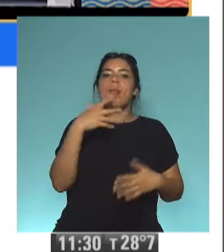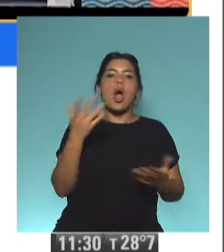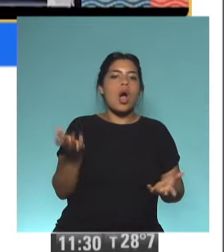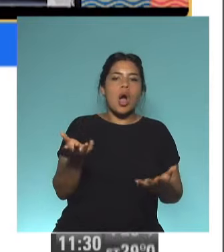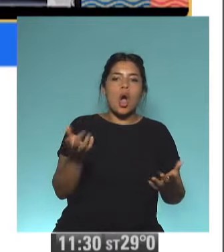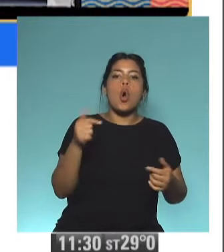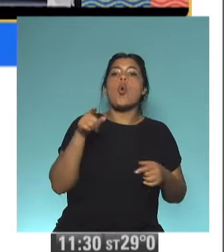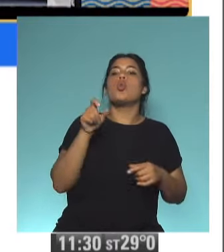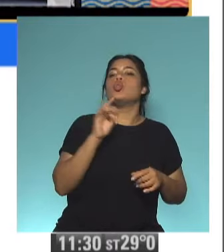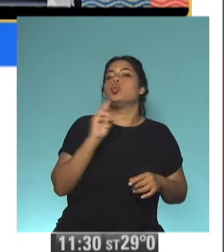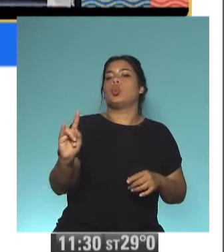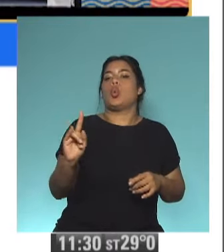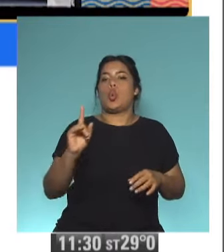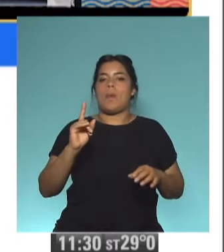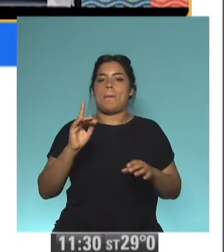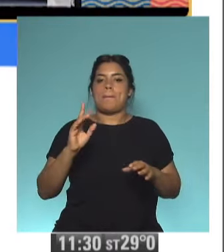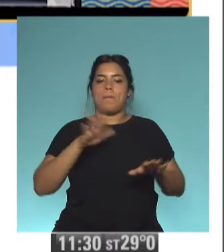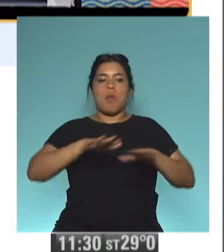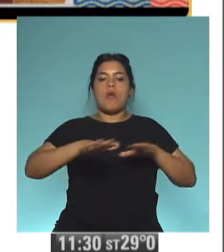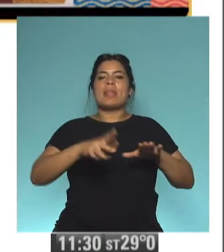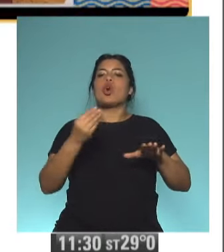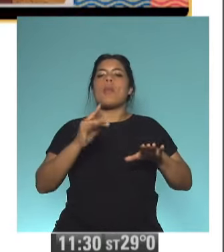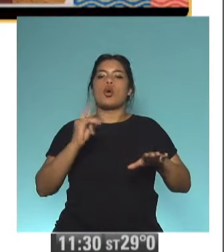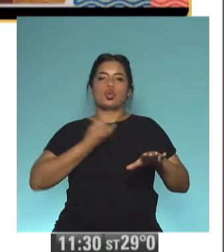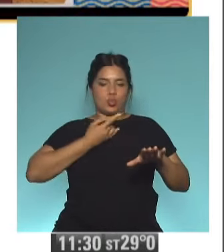Tengo uno, los movés vos, ¿no? Sí. Los movés por medio de una palanquita.